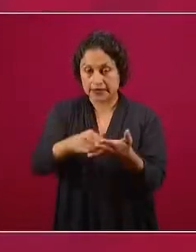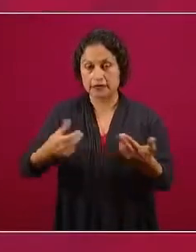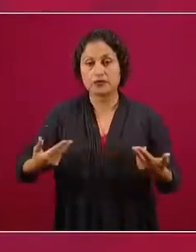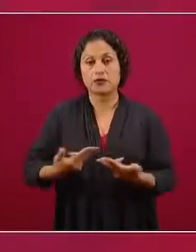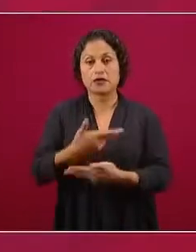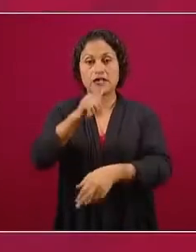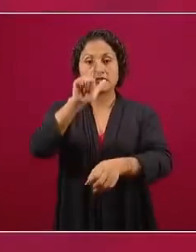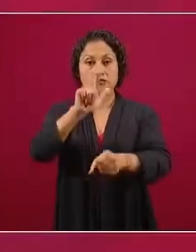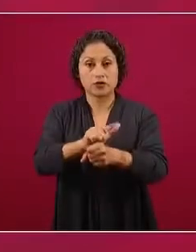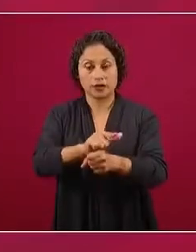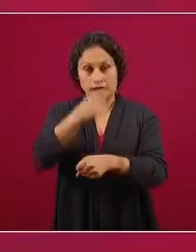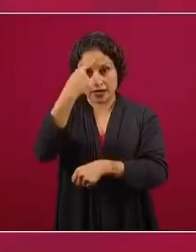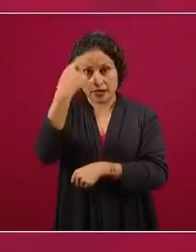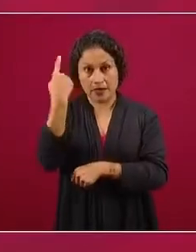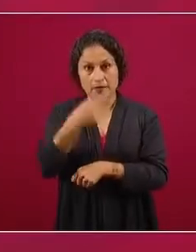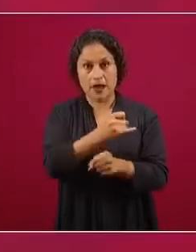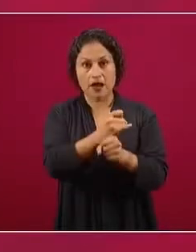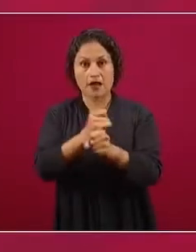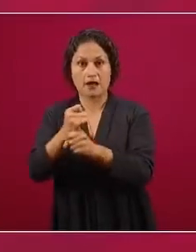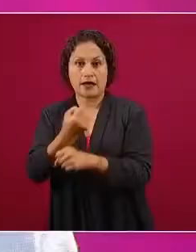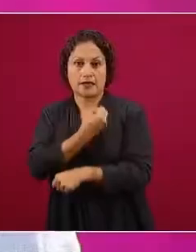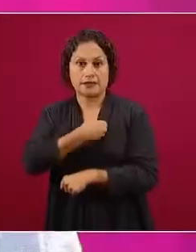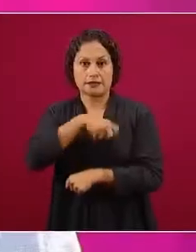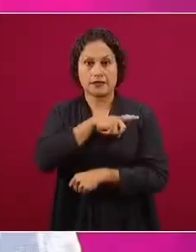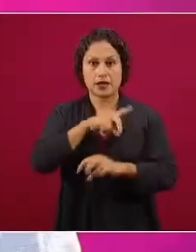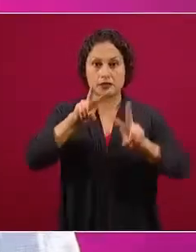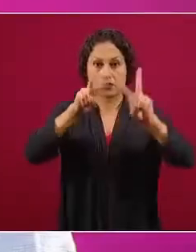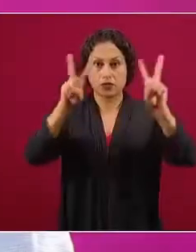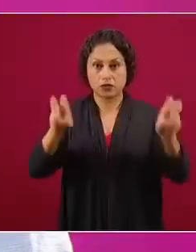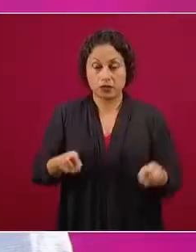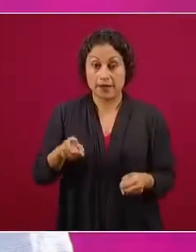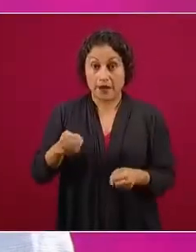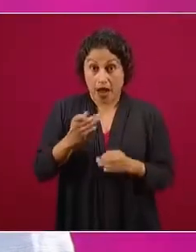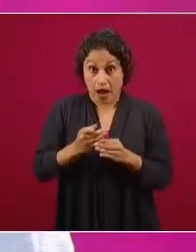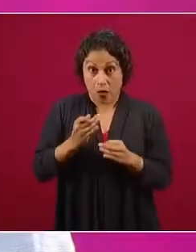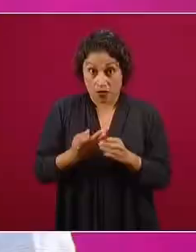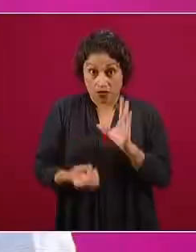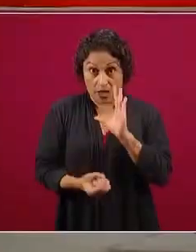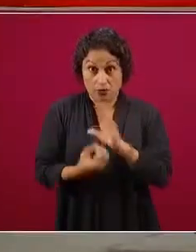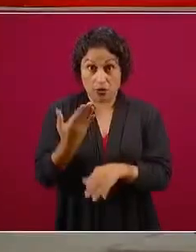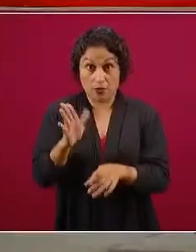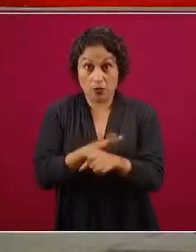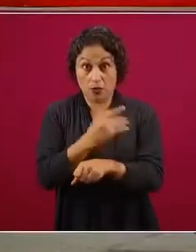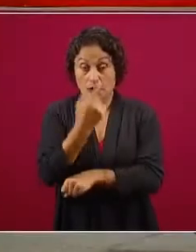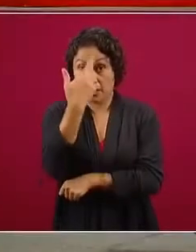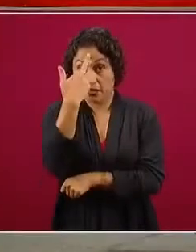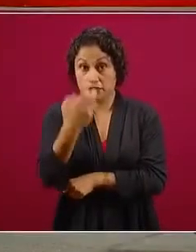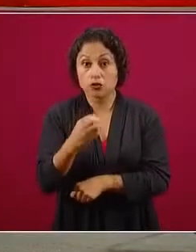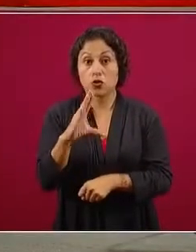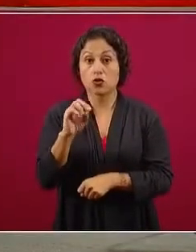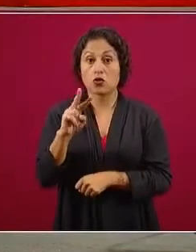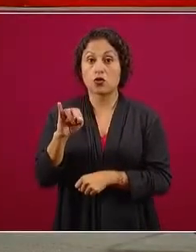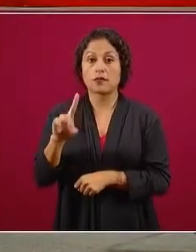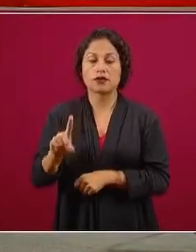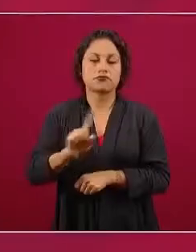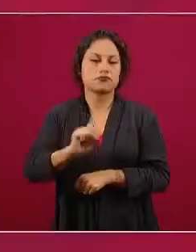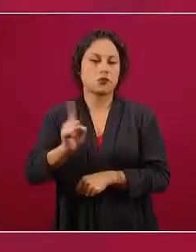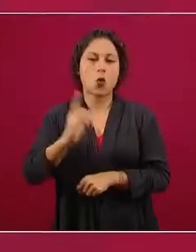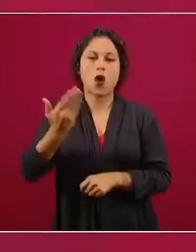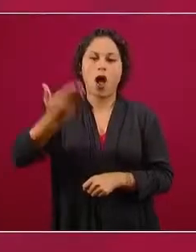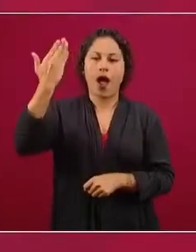es consecuencia de COVID. Comentamos que este es un proyecto que habíamos establecido antes de entrar al